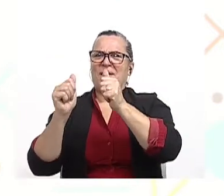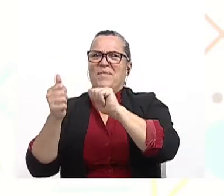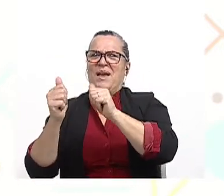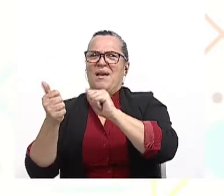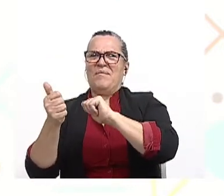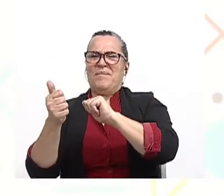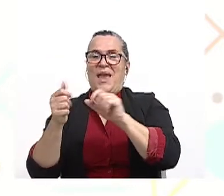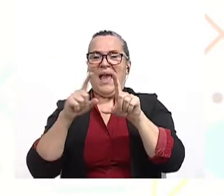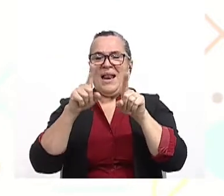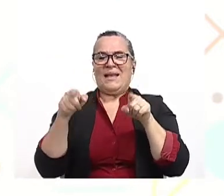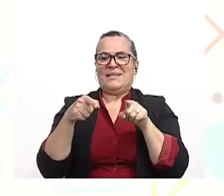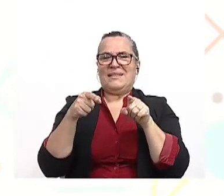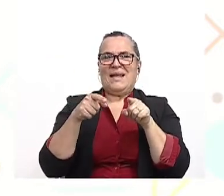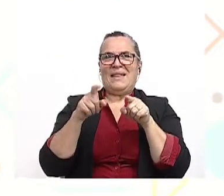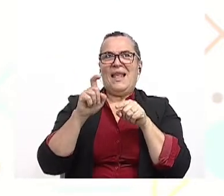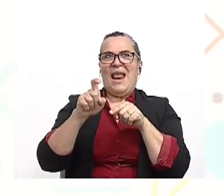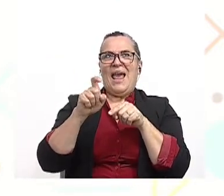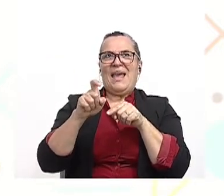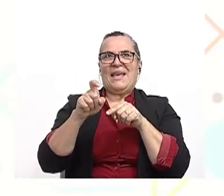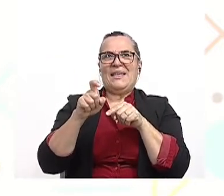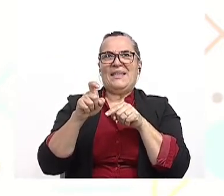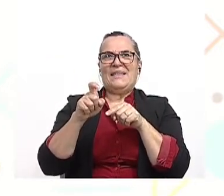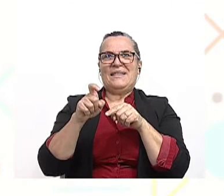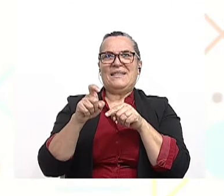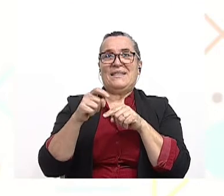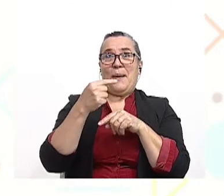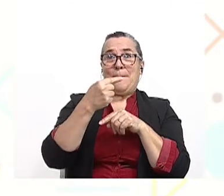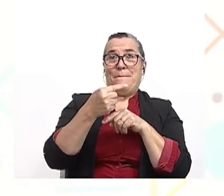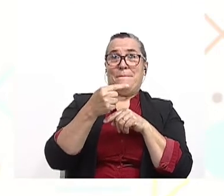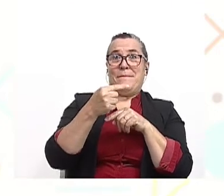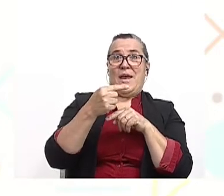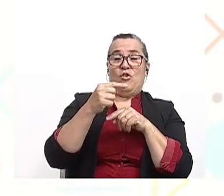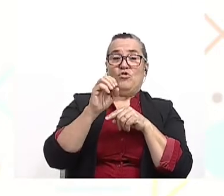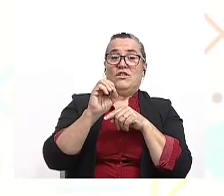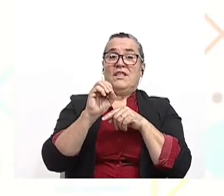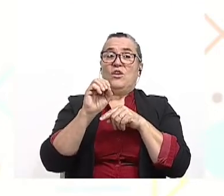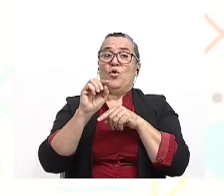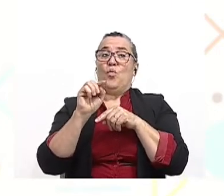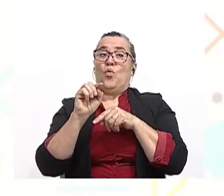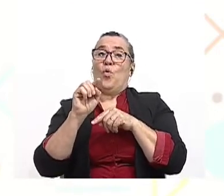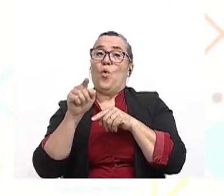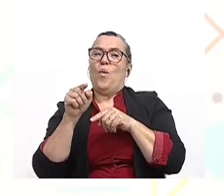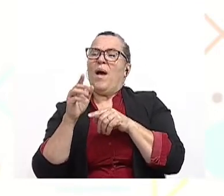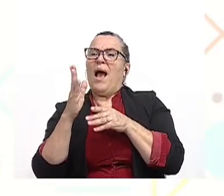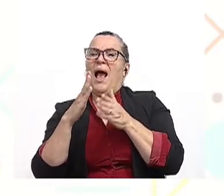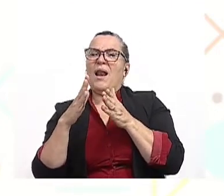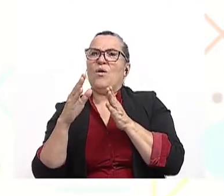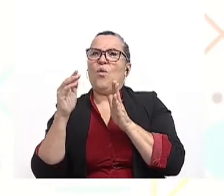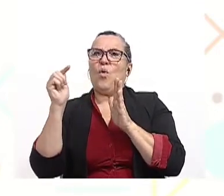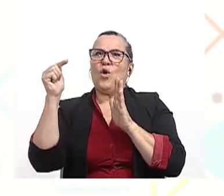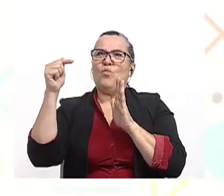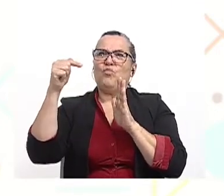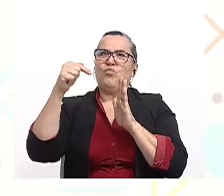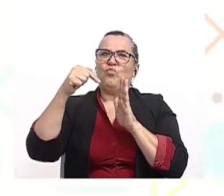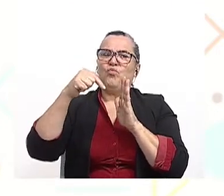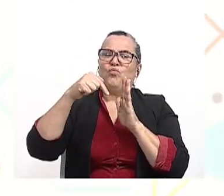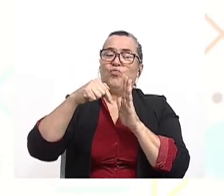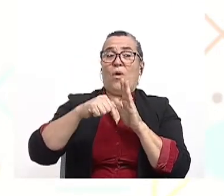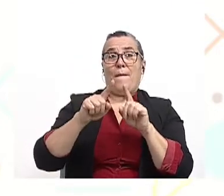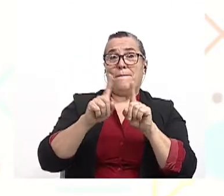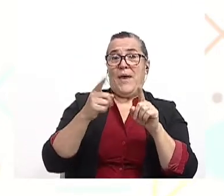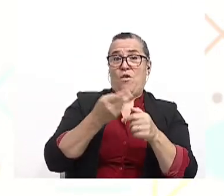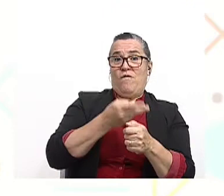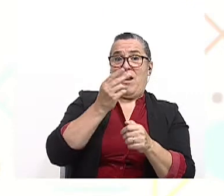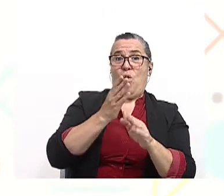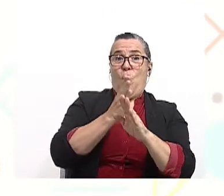delante de la x. Observe que tenemos menos 0, algo y la gráfica es decreciente. Pero cuando el valor que está antes de la x